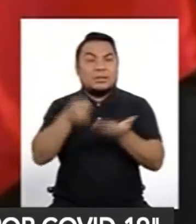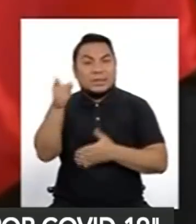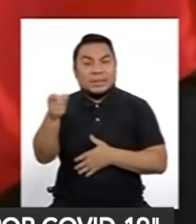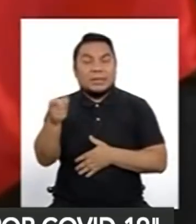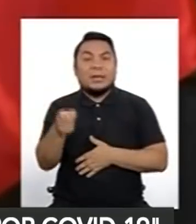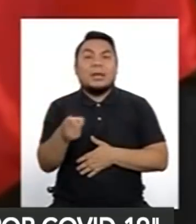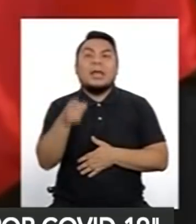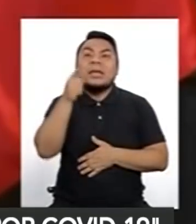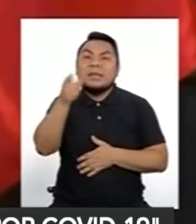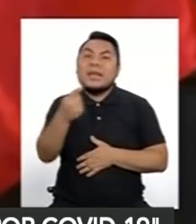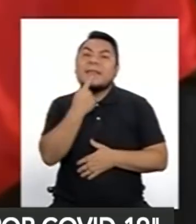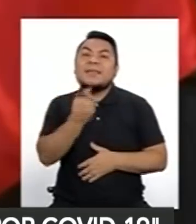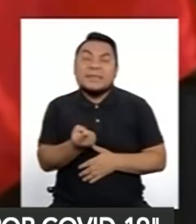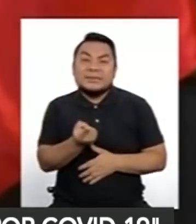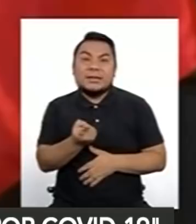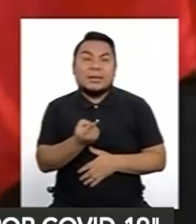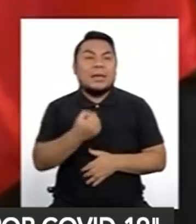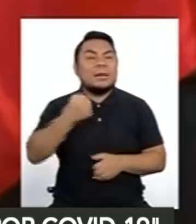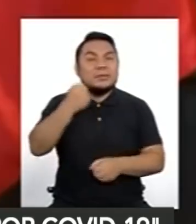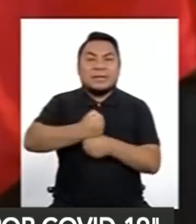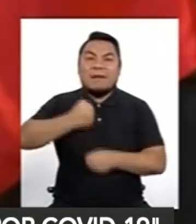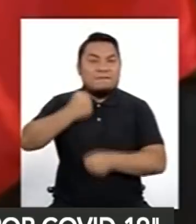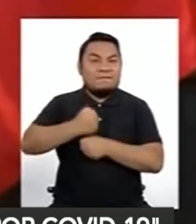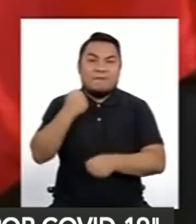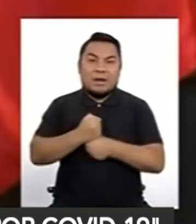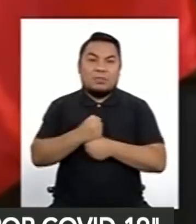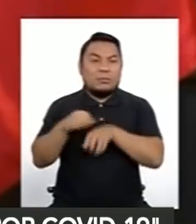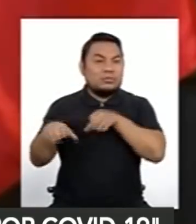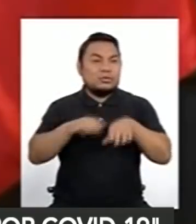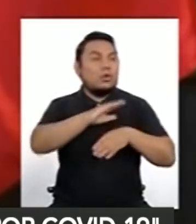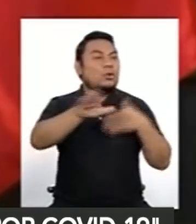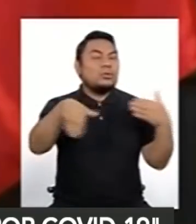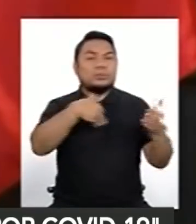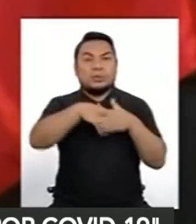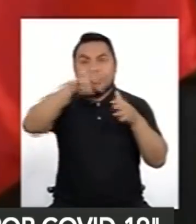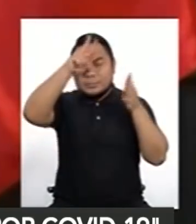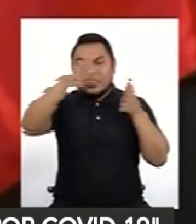el esfuerzo que hemos hecho todos los peruanos